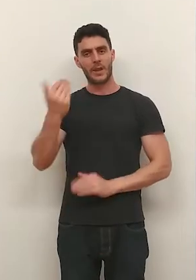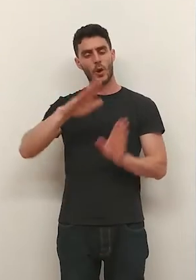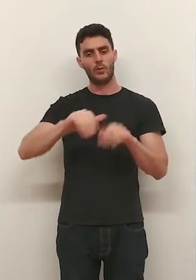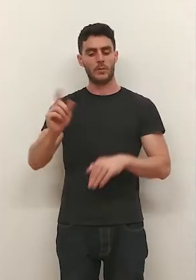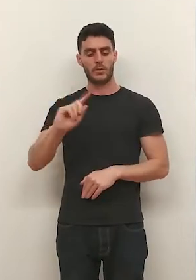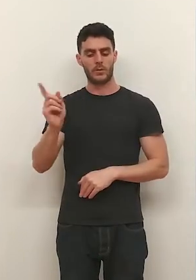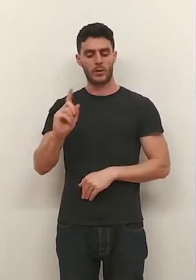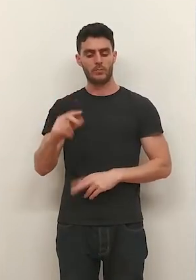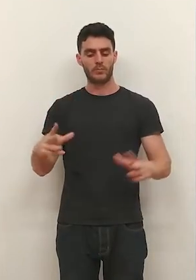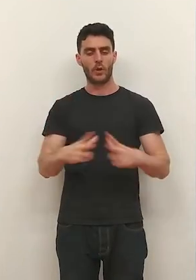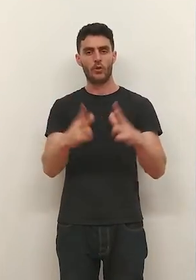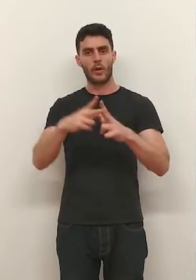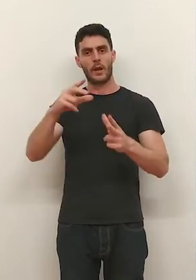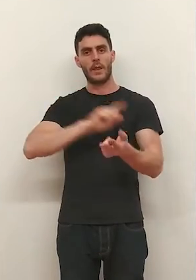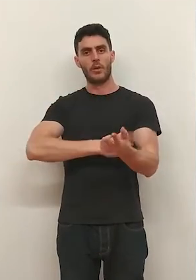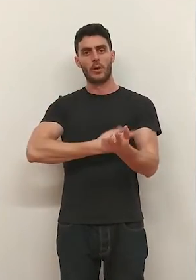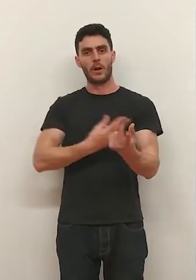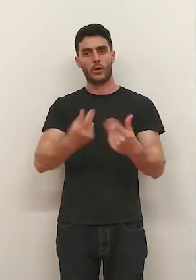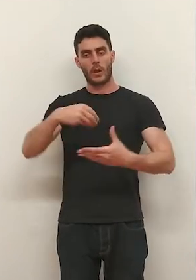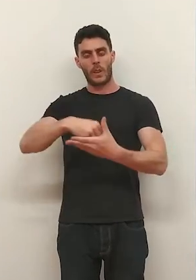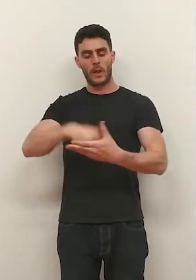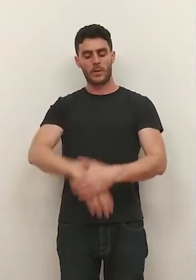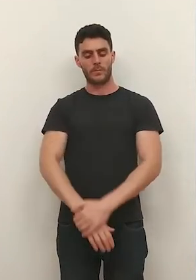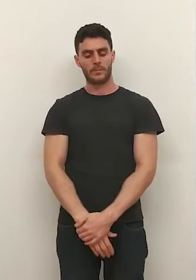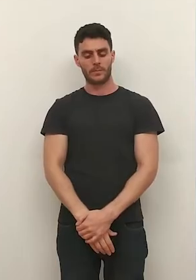esta semana en la Sociedad Deportiva Logroñés.